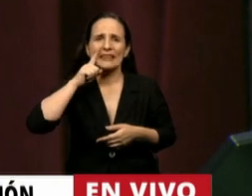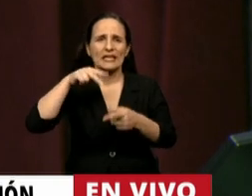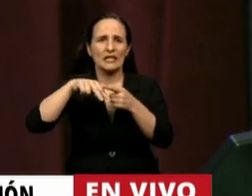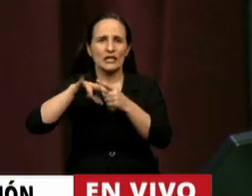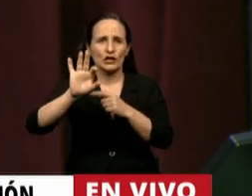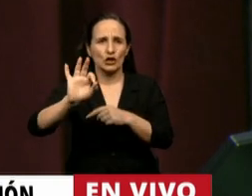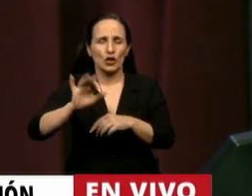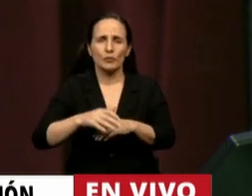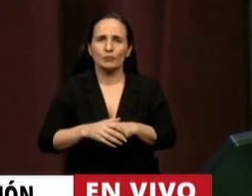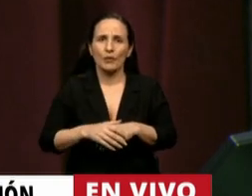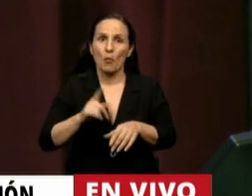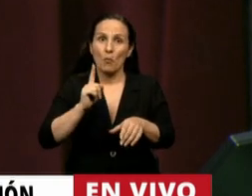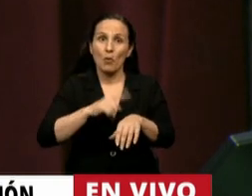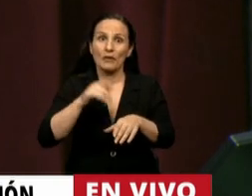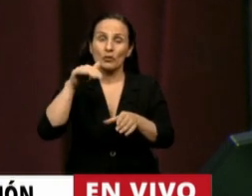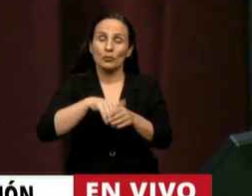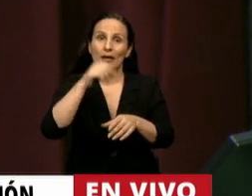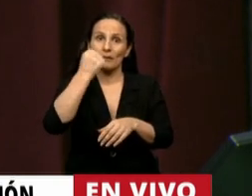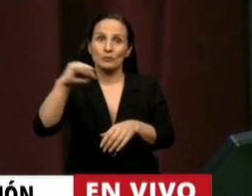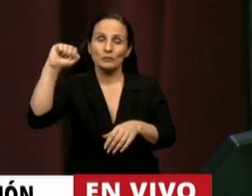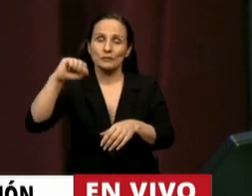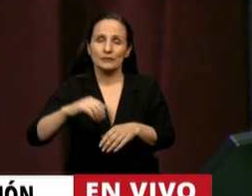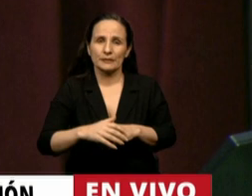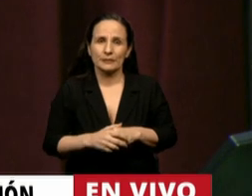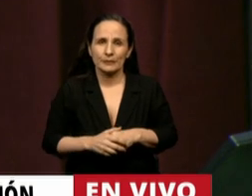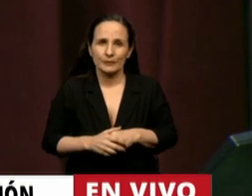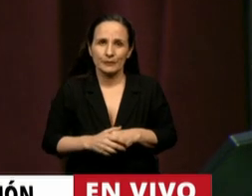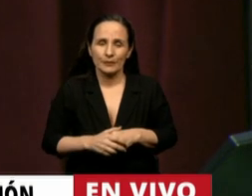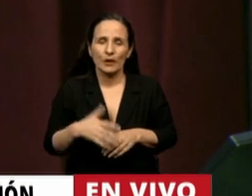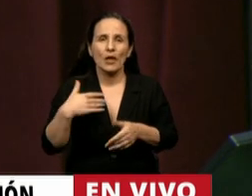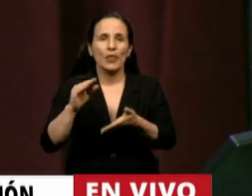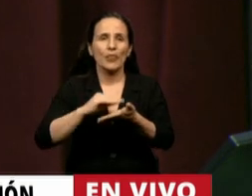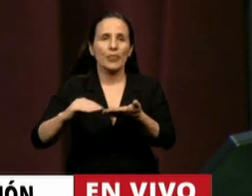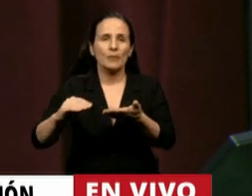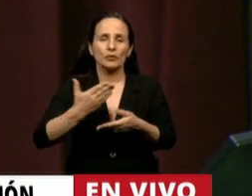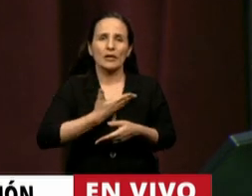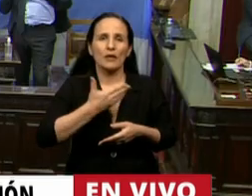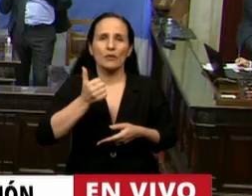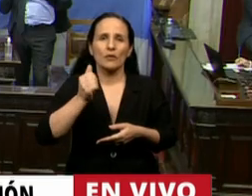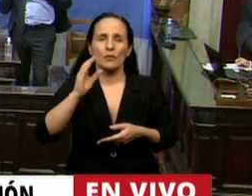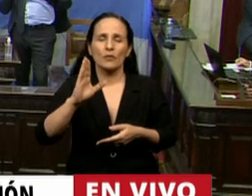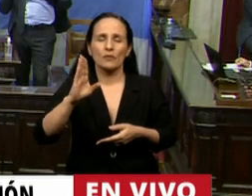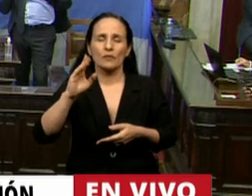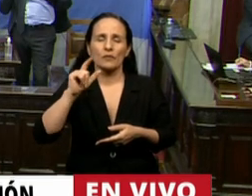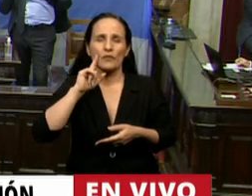Patiño ausente a la hora de votar diputado Fabio quetglas